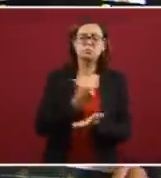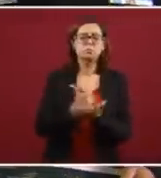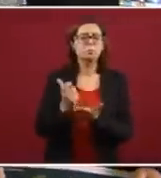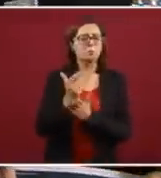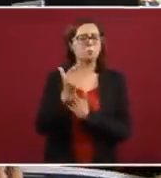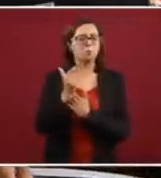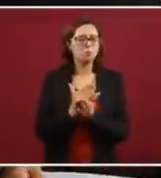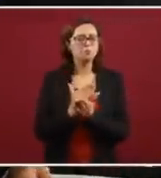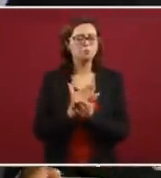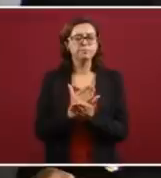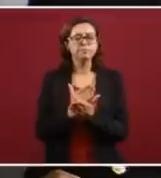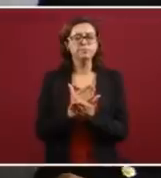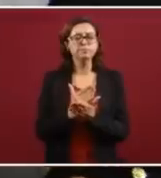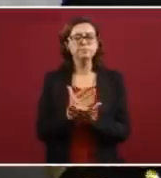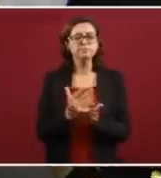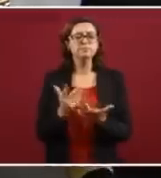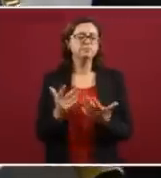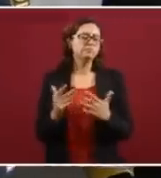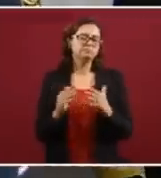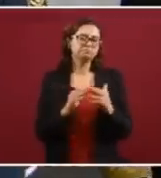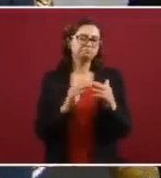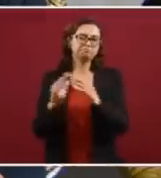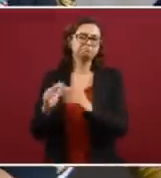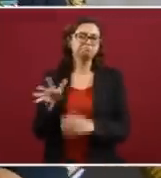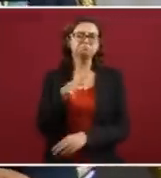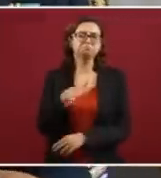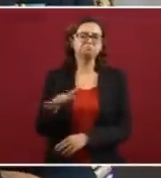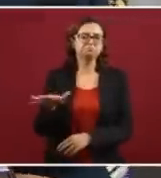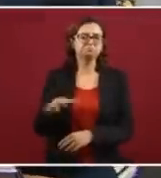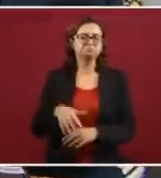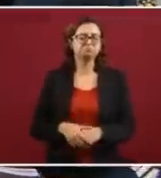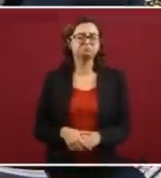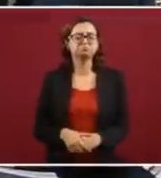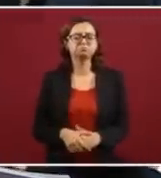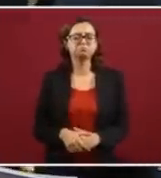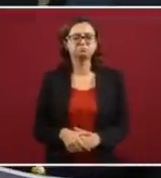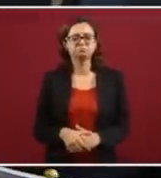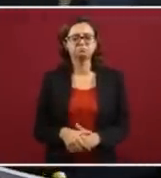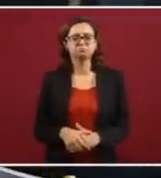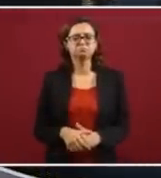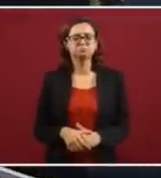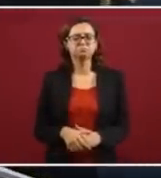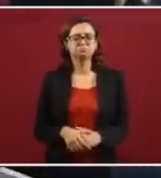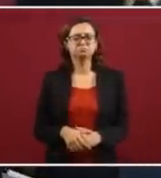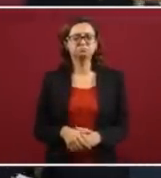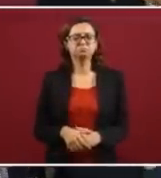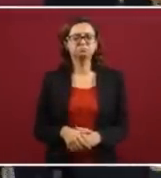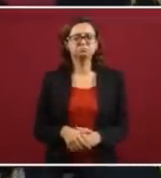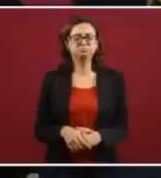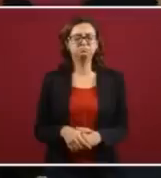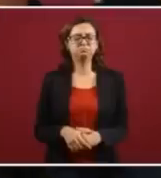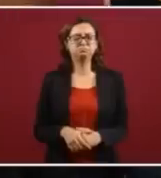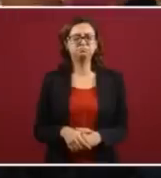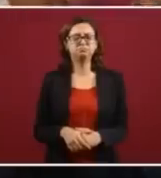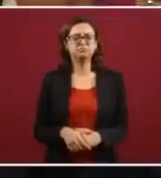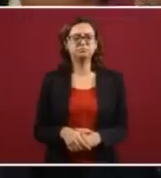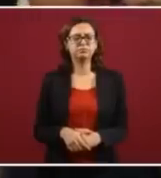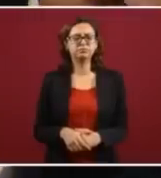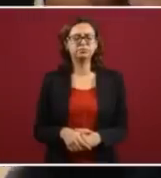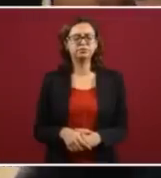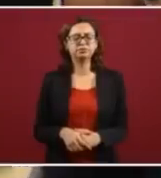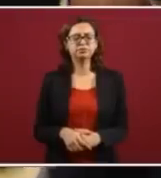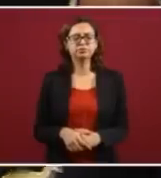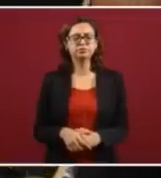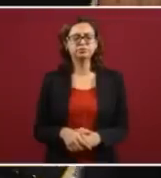para el consumo doméstico en particular. Todo esto